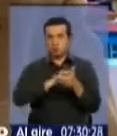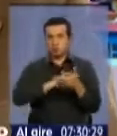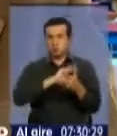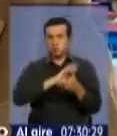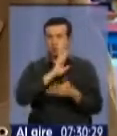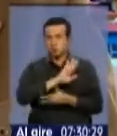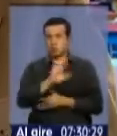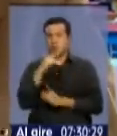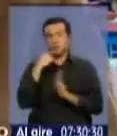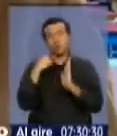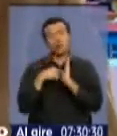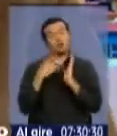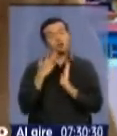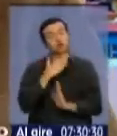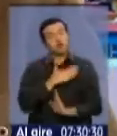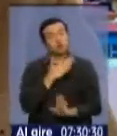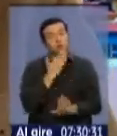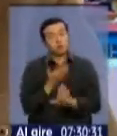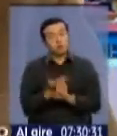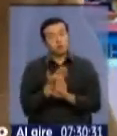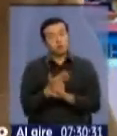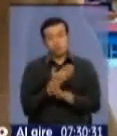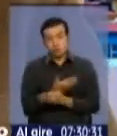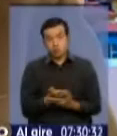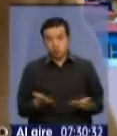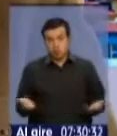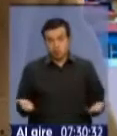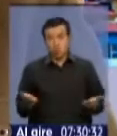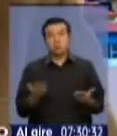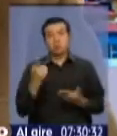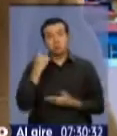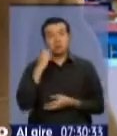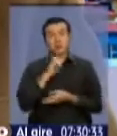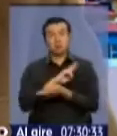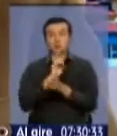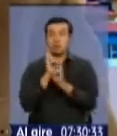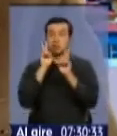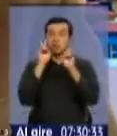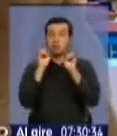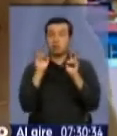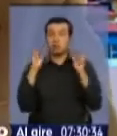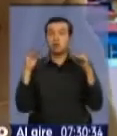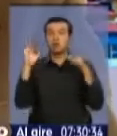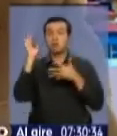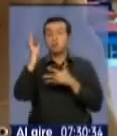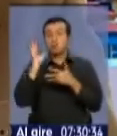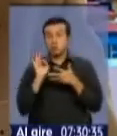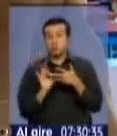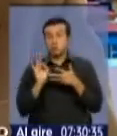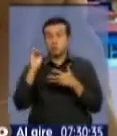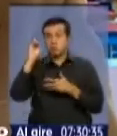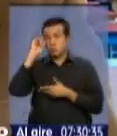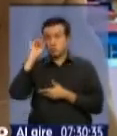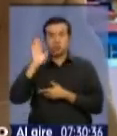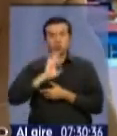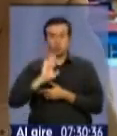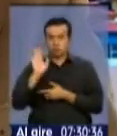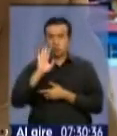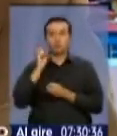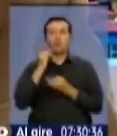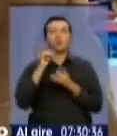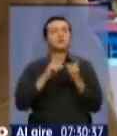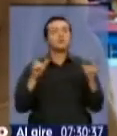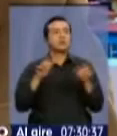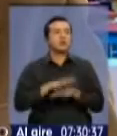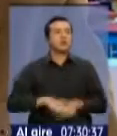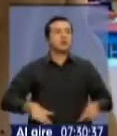¿no? Por ejemplo, yo estoy proponiendo de que existe una reforma en cuanto al presupuesto del Estado no incluya solo el número de